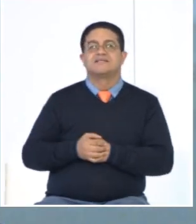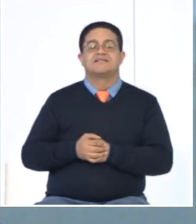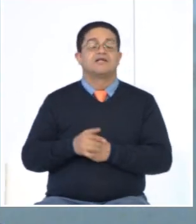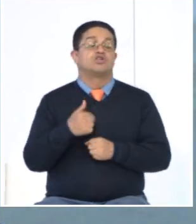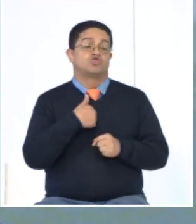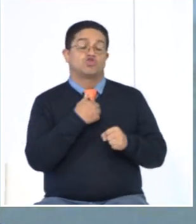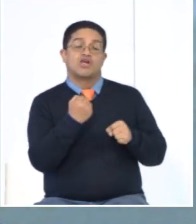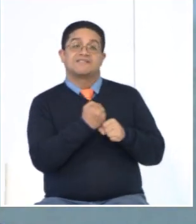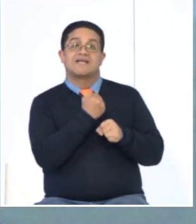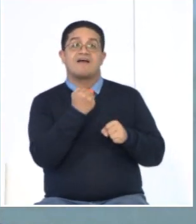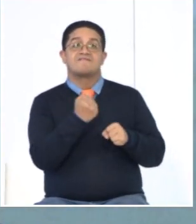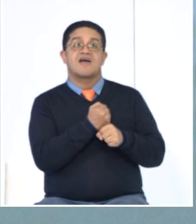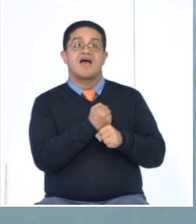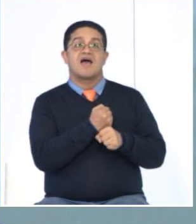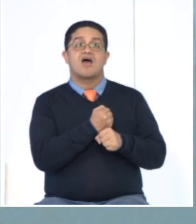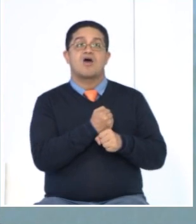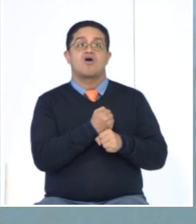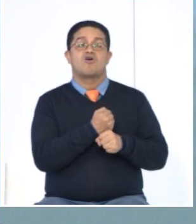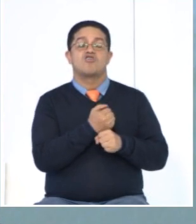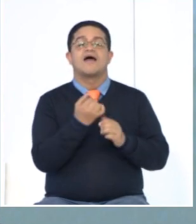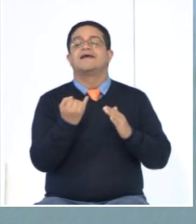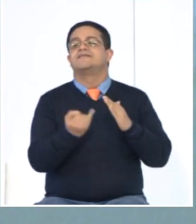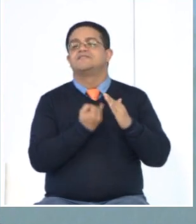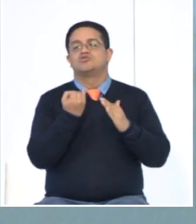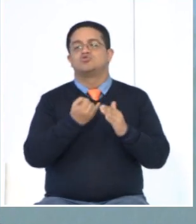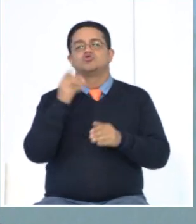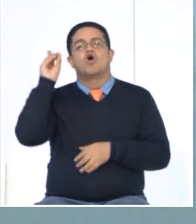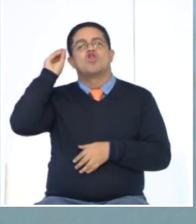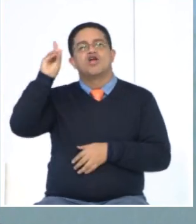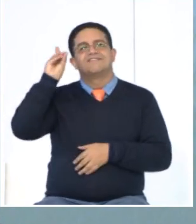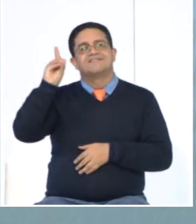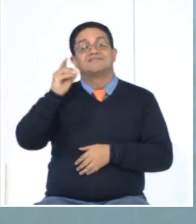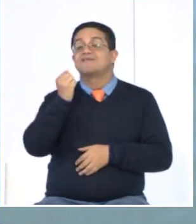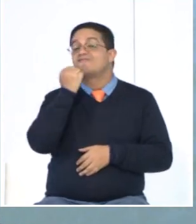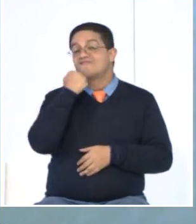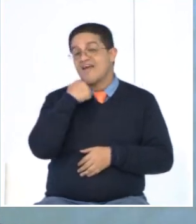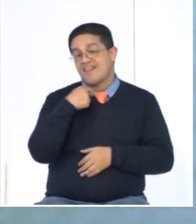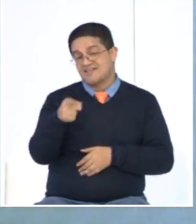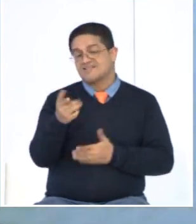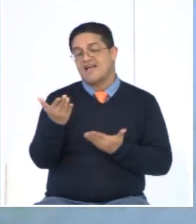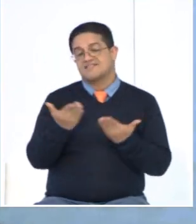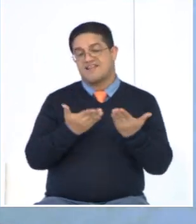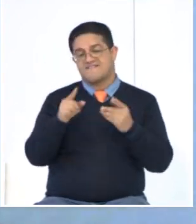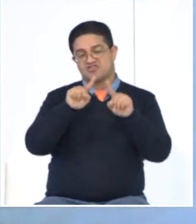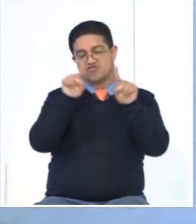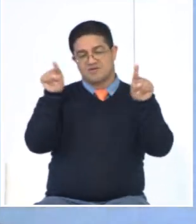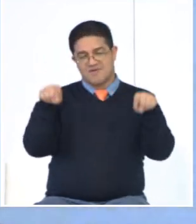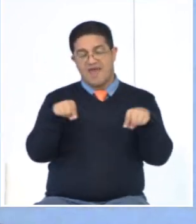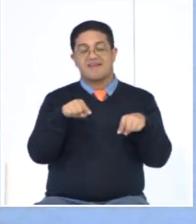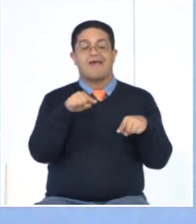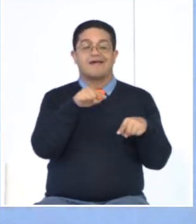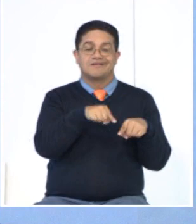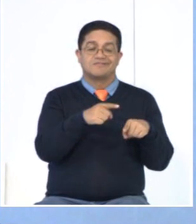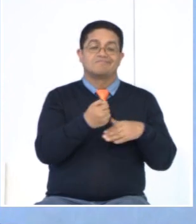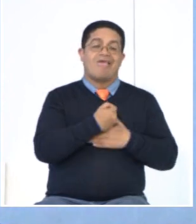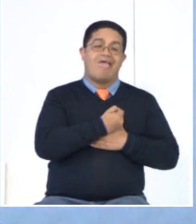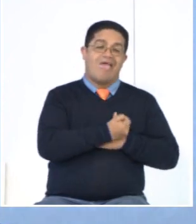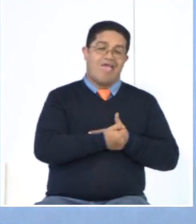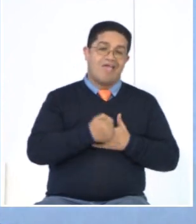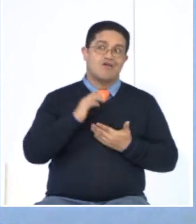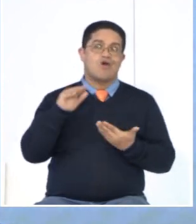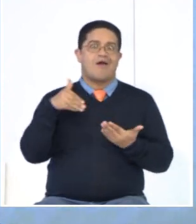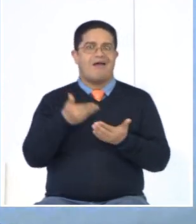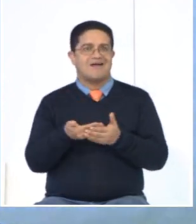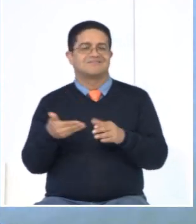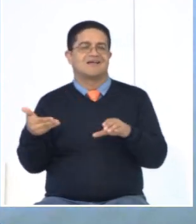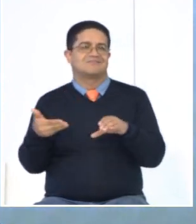trabajo en IDUIMAGEN, ese es el Instituto Docente de Urología en Valencia. Es el servicio de imágenes, ahí abarca desde ecografía hasta tomografía.